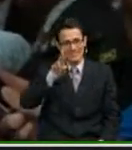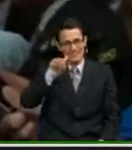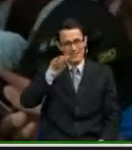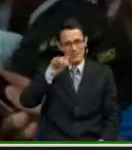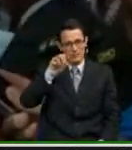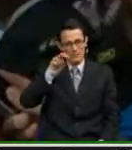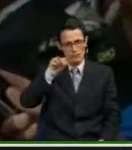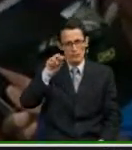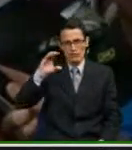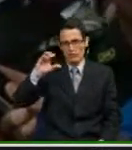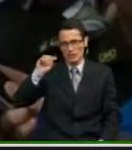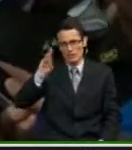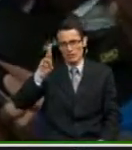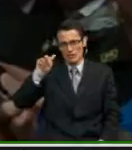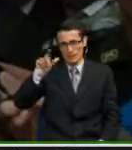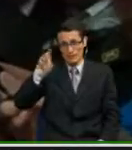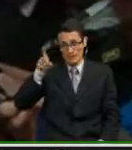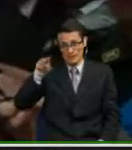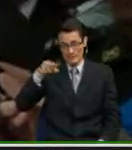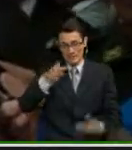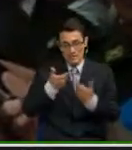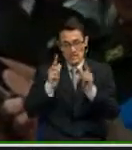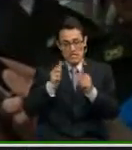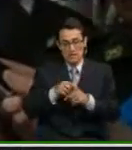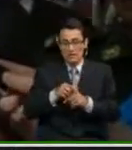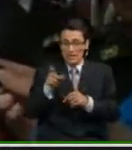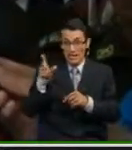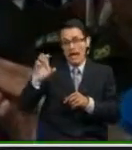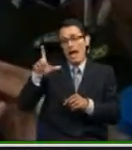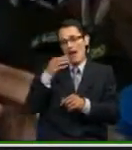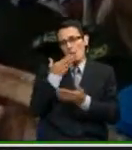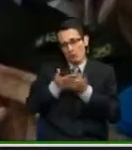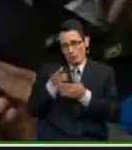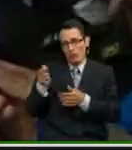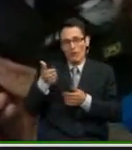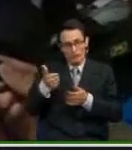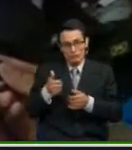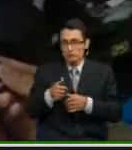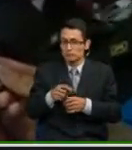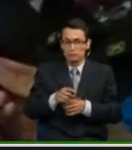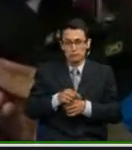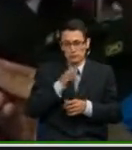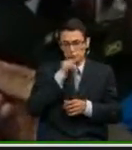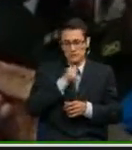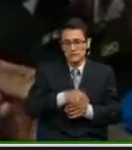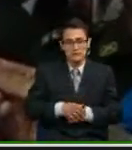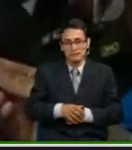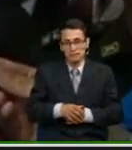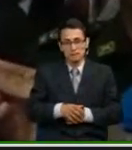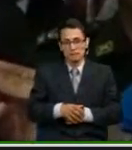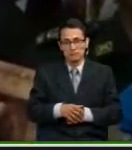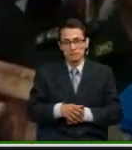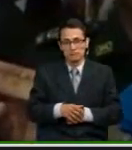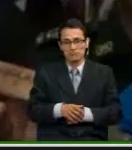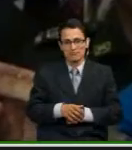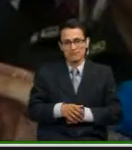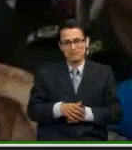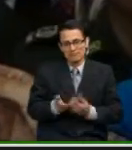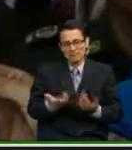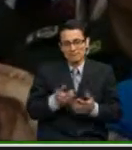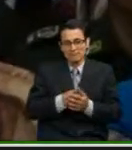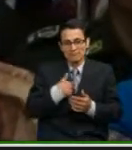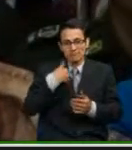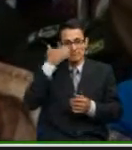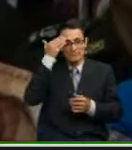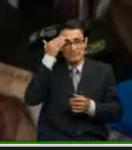gesto de buena voluntad del Ejército de Liberación Nacional. Siempre he dicho que en esa materia de la iniciación